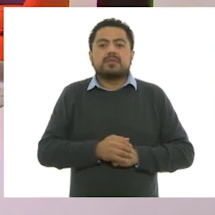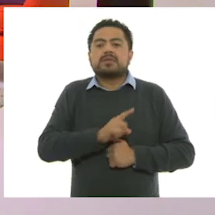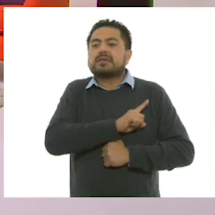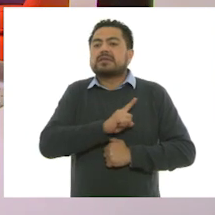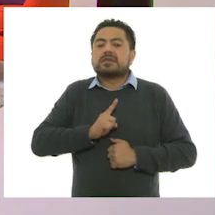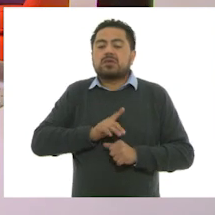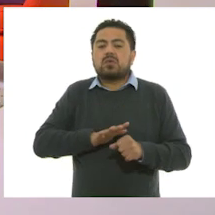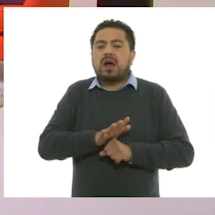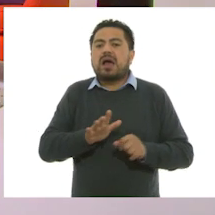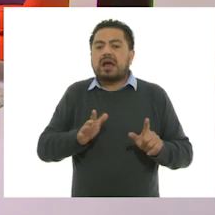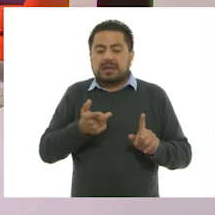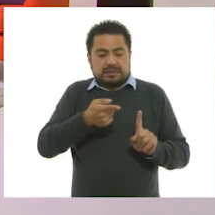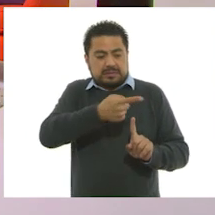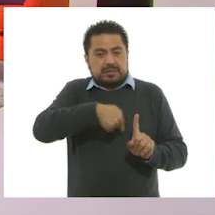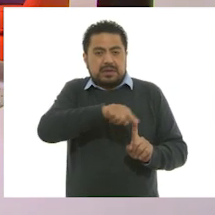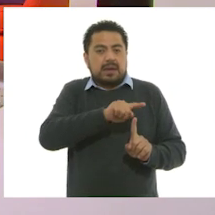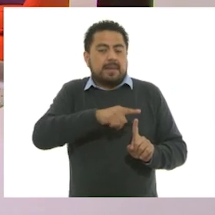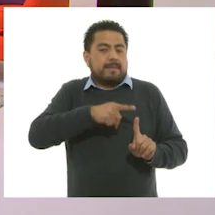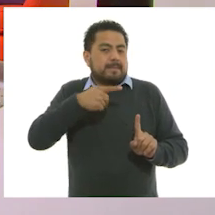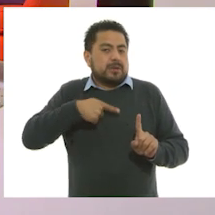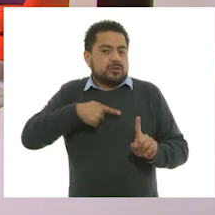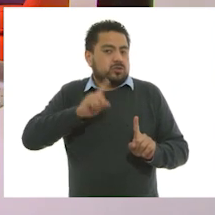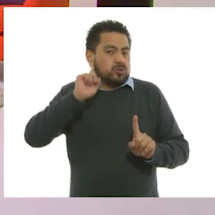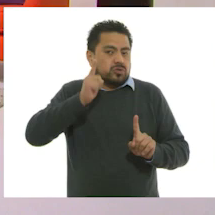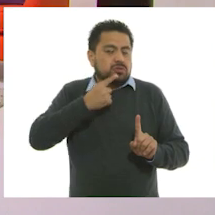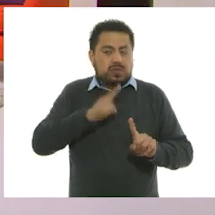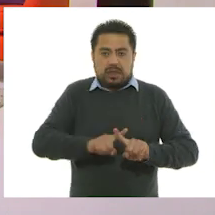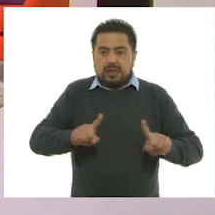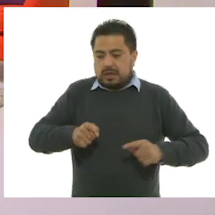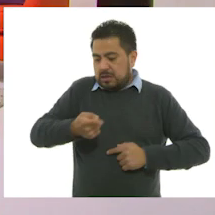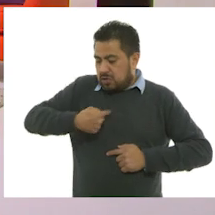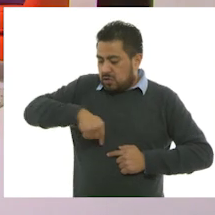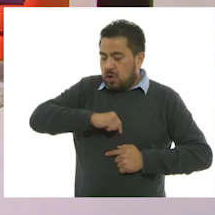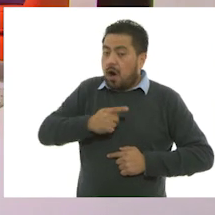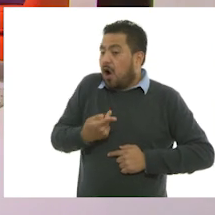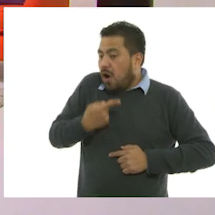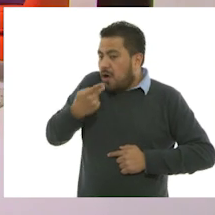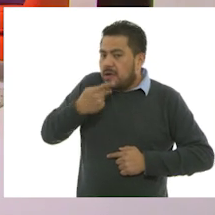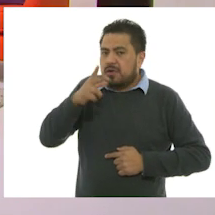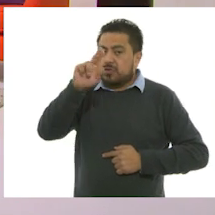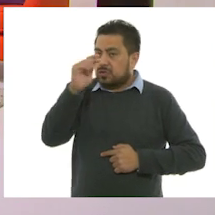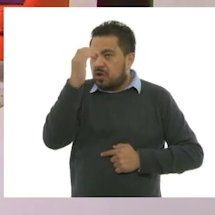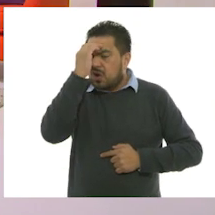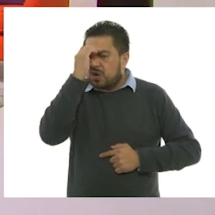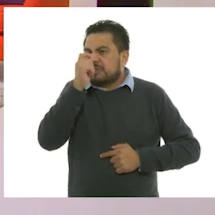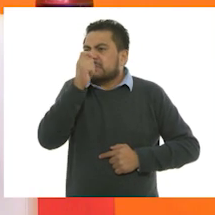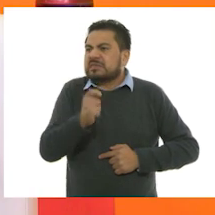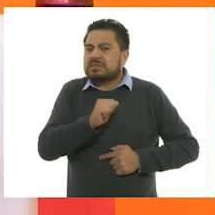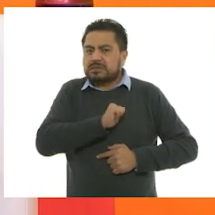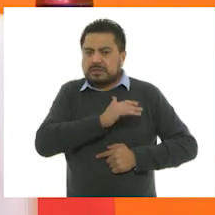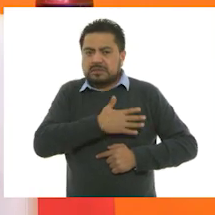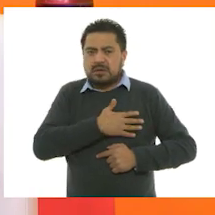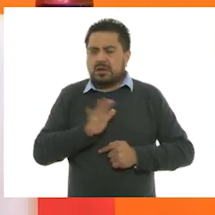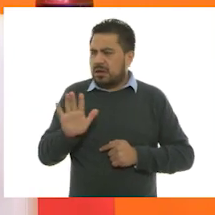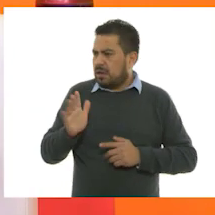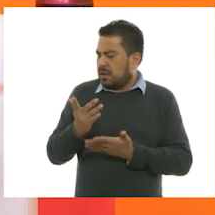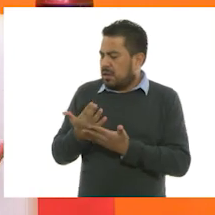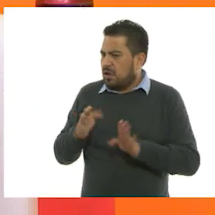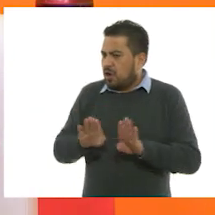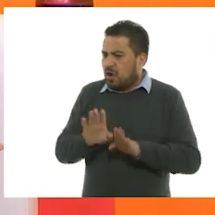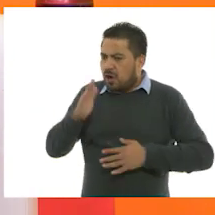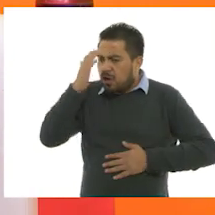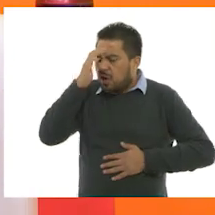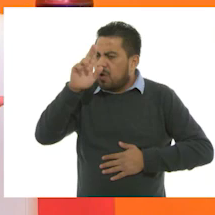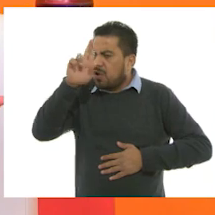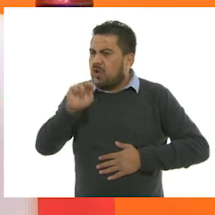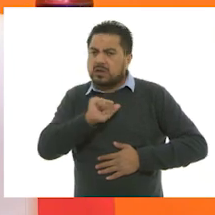al simple hecho de que las personas sordas, a diferencia de nosotros, los oyentes, no conocen el español. A ver, espérate. ¿Cómo que no conocen